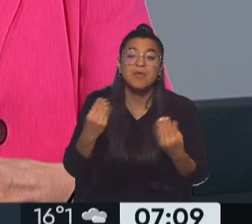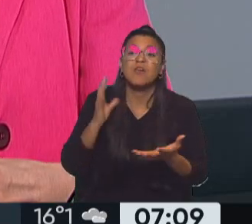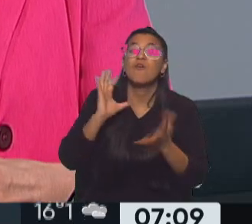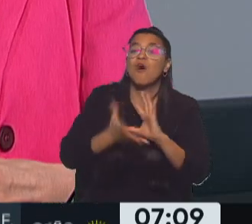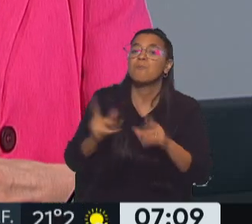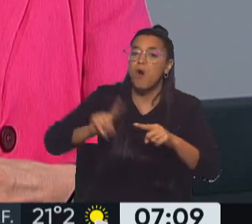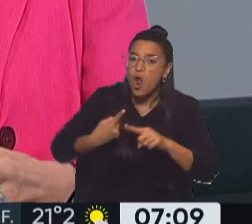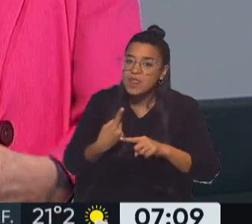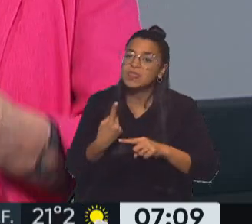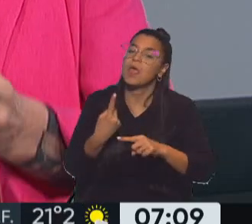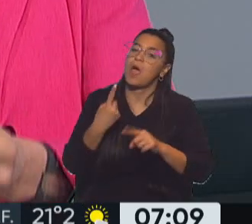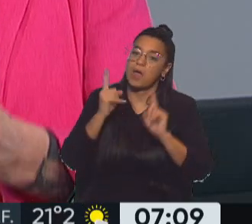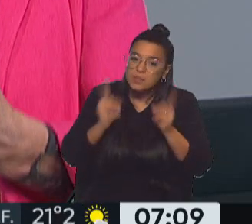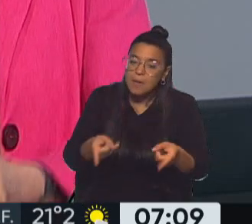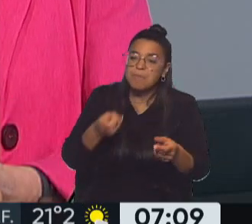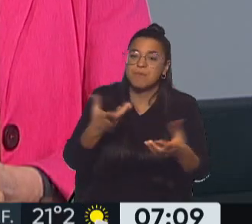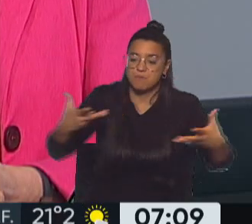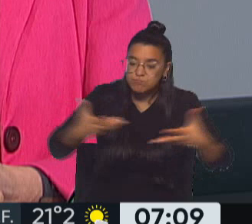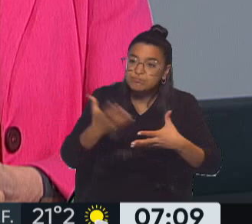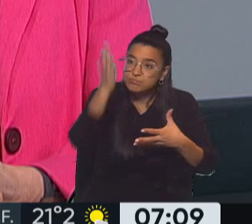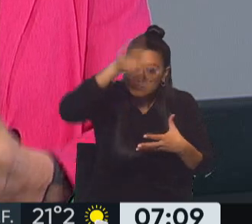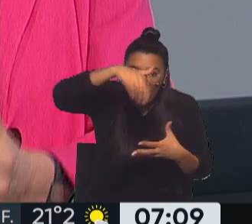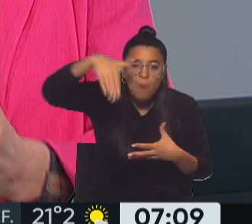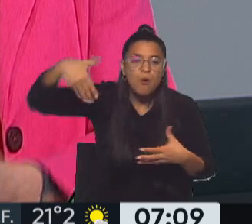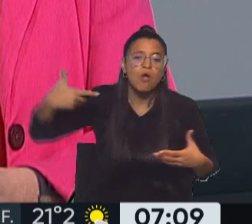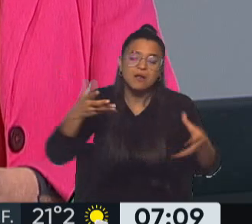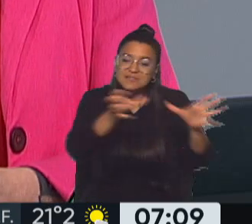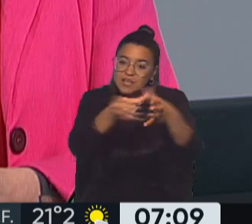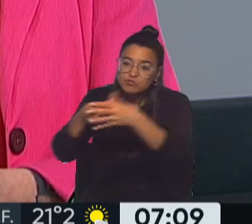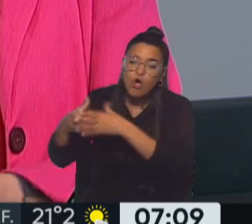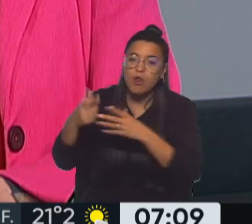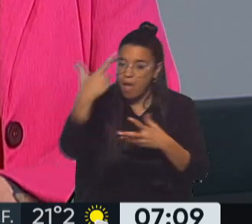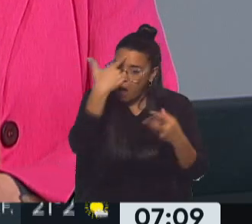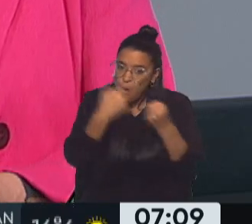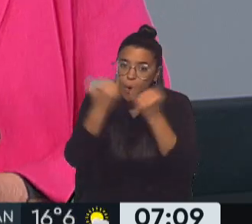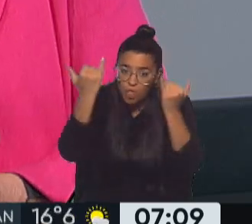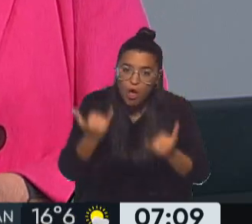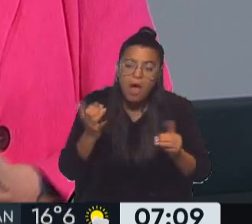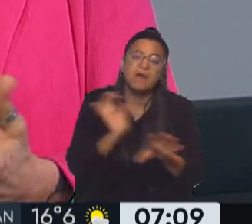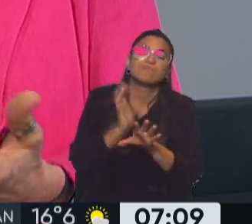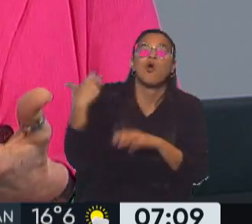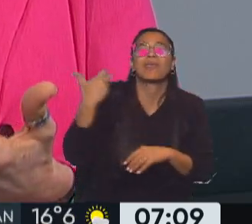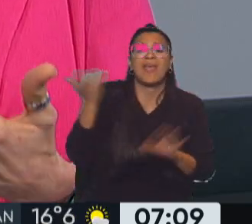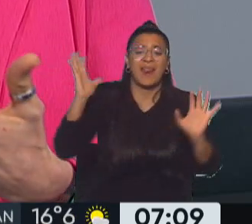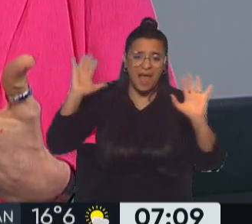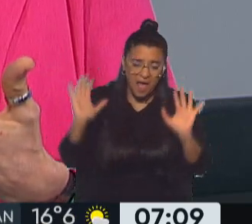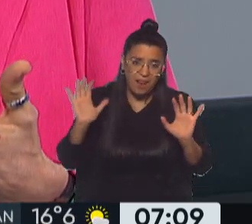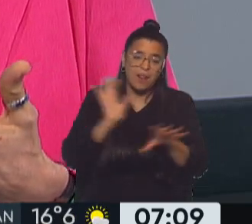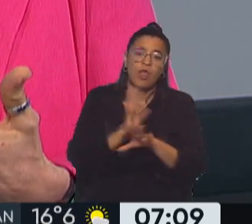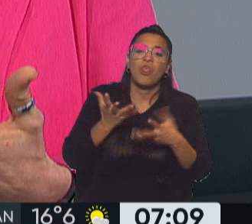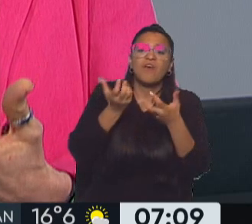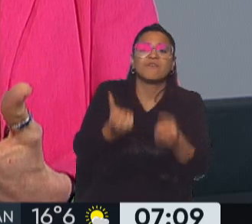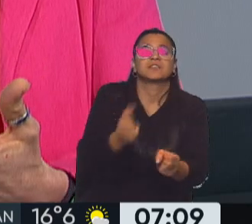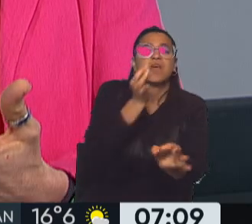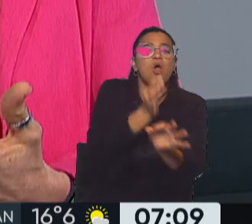términos políticos. Esto de convocar a aquellos sectores con los que hay coincidencias en términos generales. La defensa de la